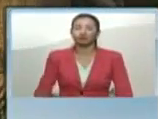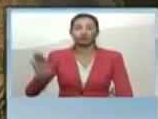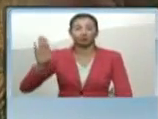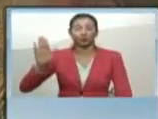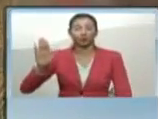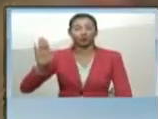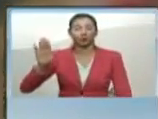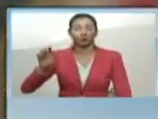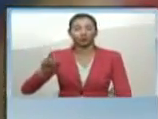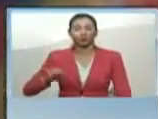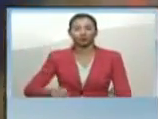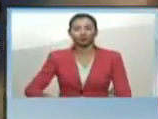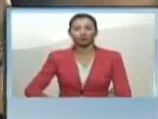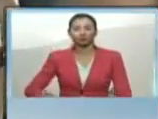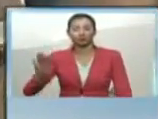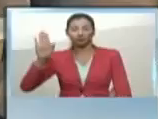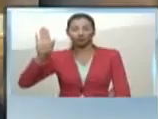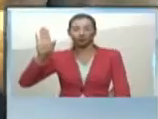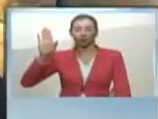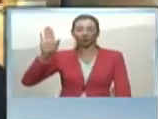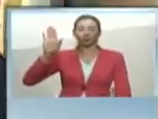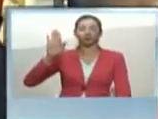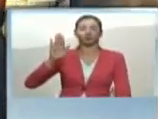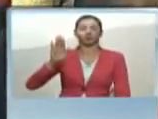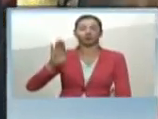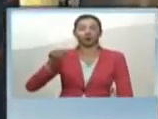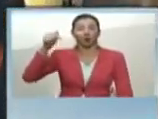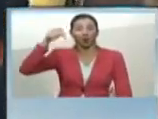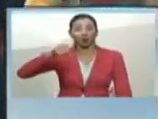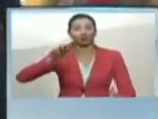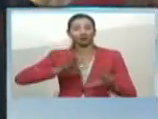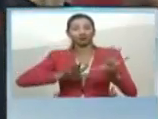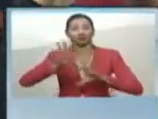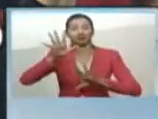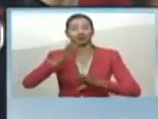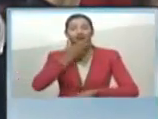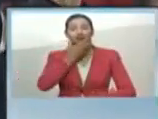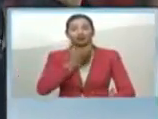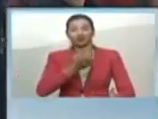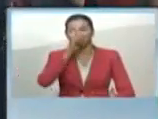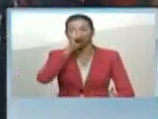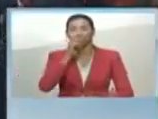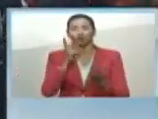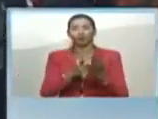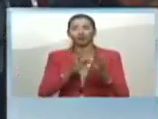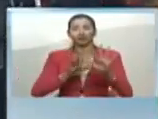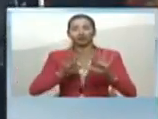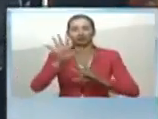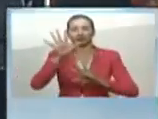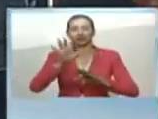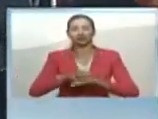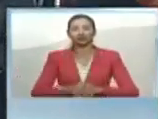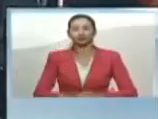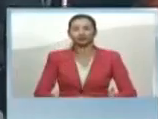Juramos. Juramos. Hoy 15 de diciembre del año 2015.